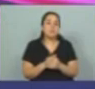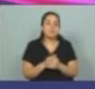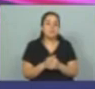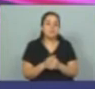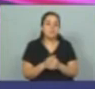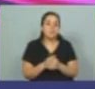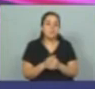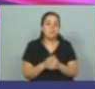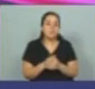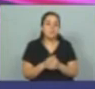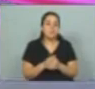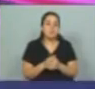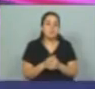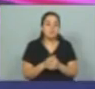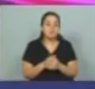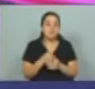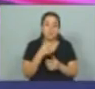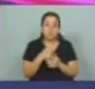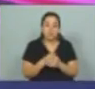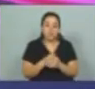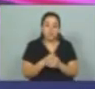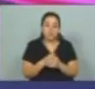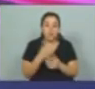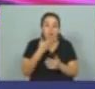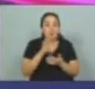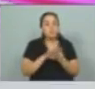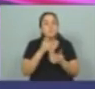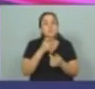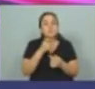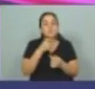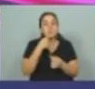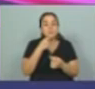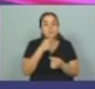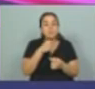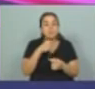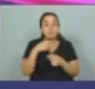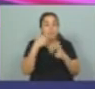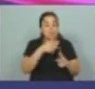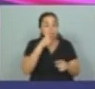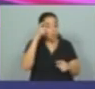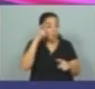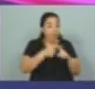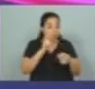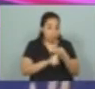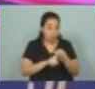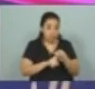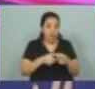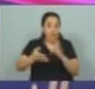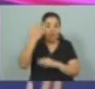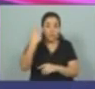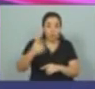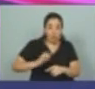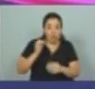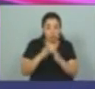tienen hasta pena de prisión entre 3 a 8 años. Sos mi ex ya. Hace más de un año sos